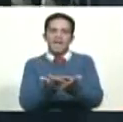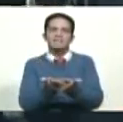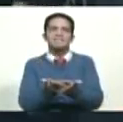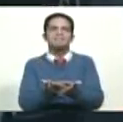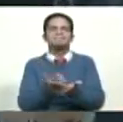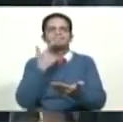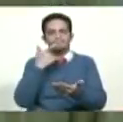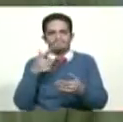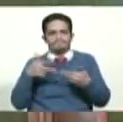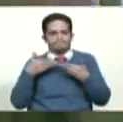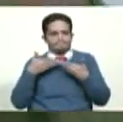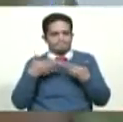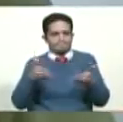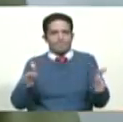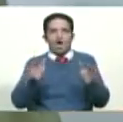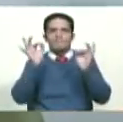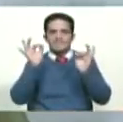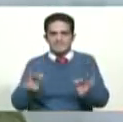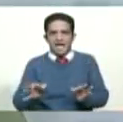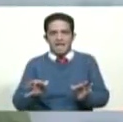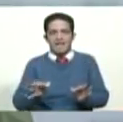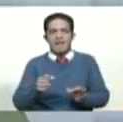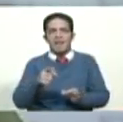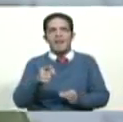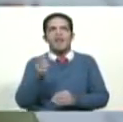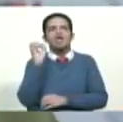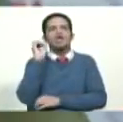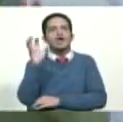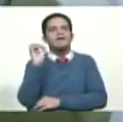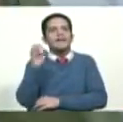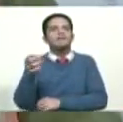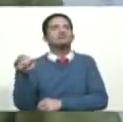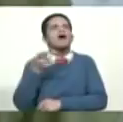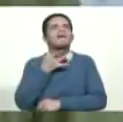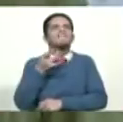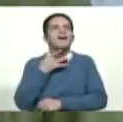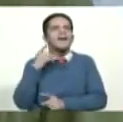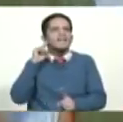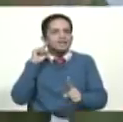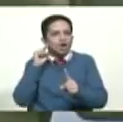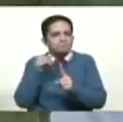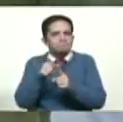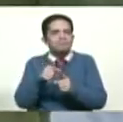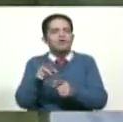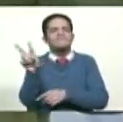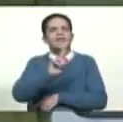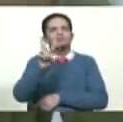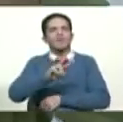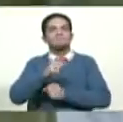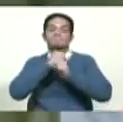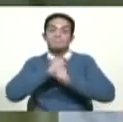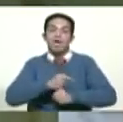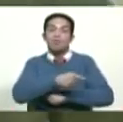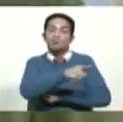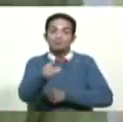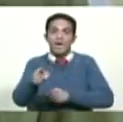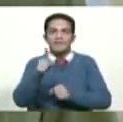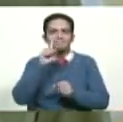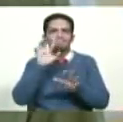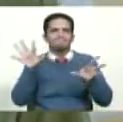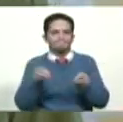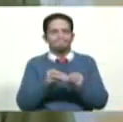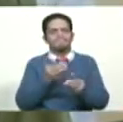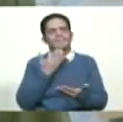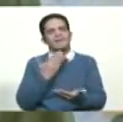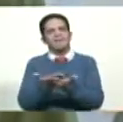instalado oficialmente el Congreso Evangélico por Venezuela y espero por ustedes, espero mucho de ustedes.